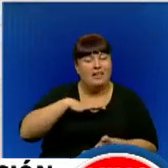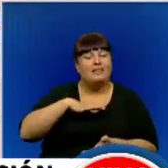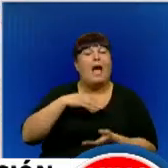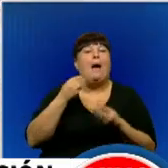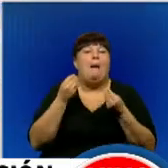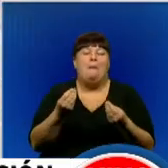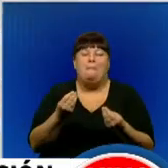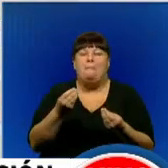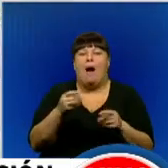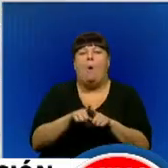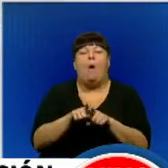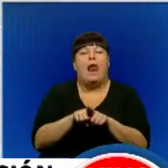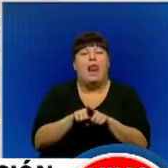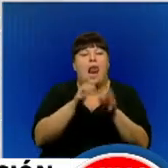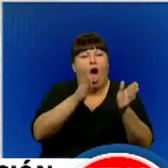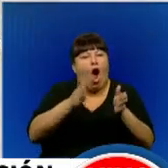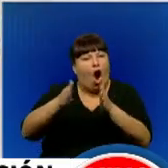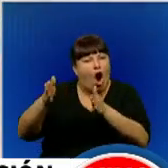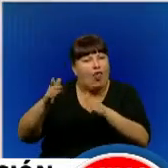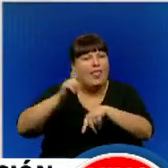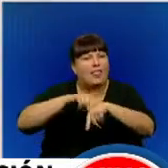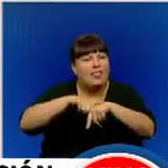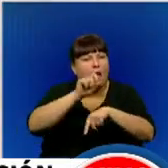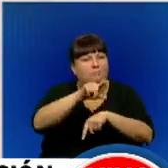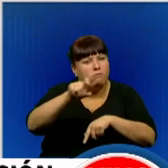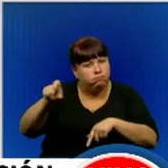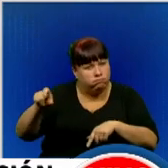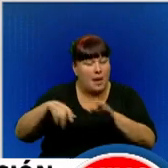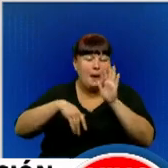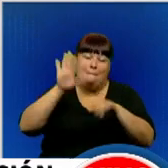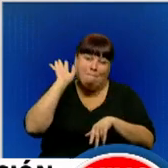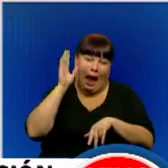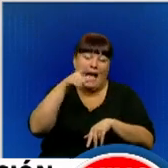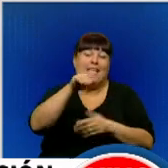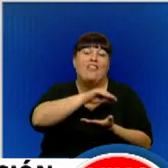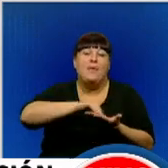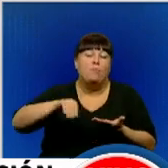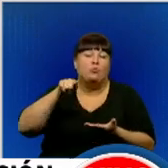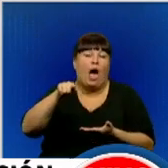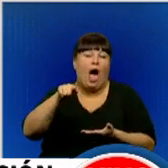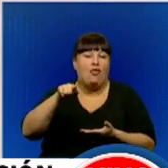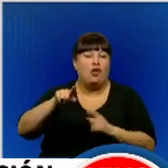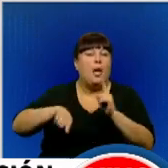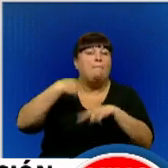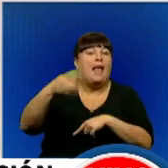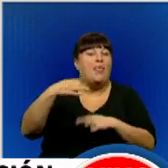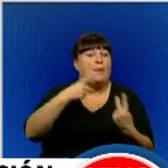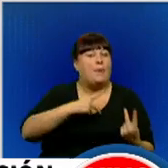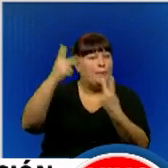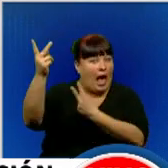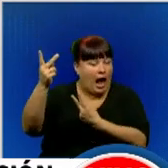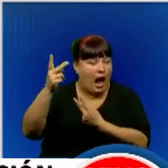efectos de tener ordenados los tiempos sobre todo por los diputados que mañana viajan